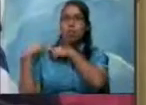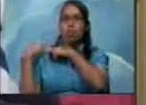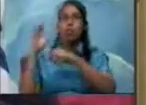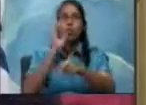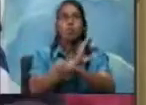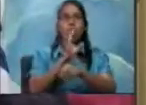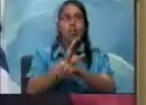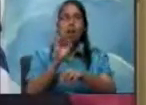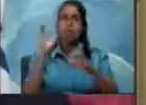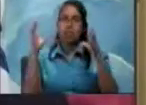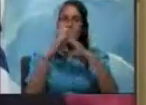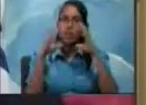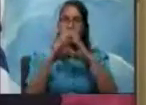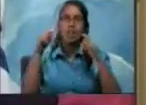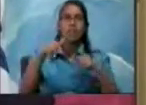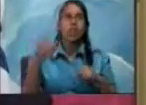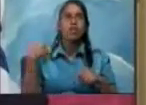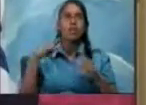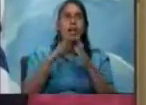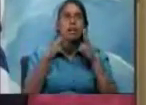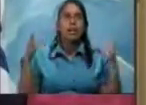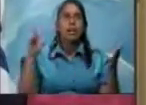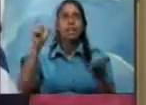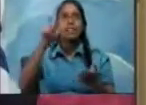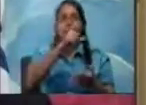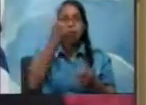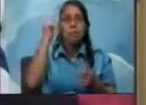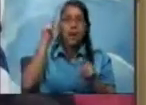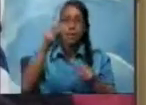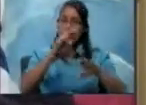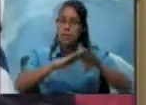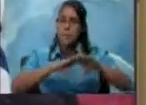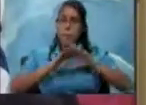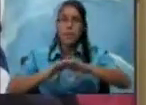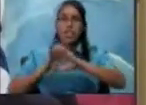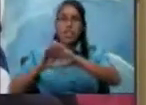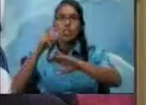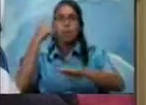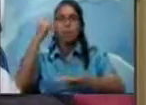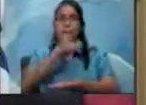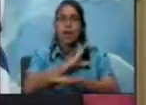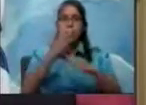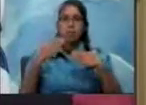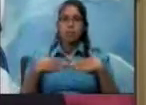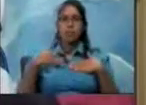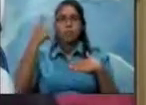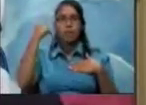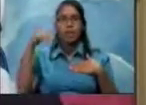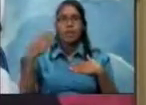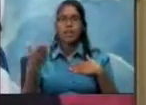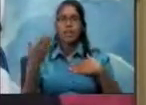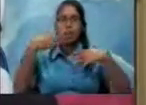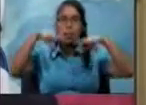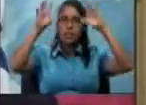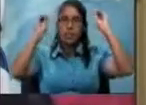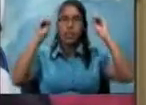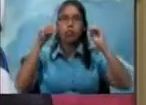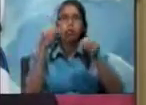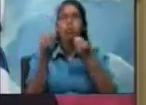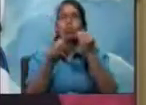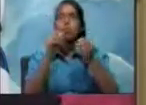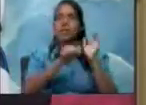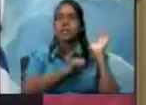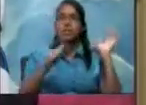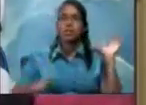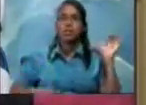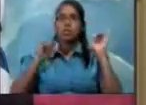rebaño Aquí hay una gran enseñanza para usted ministro para usted para mí para que aprendamos Cómo el señor mismo